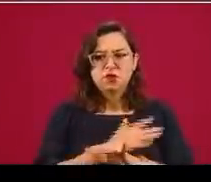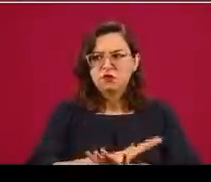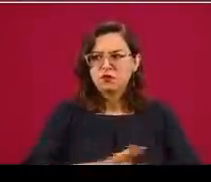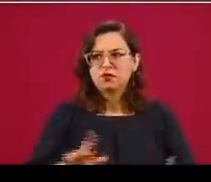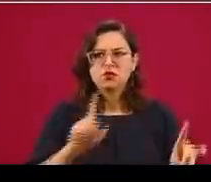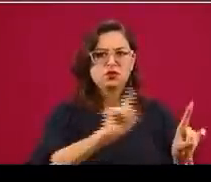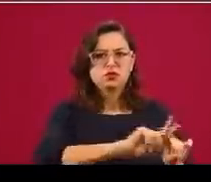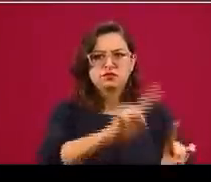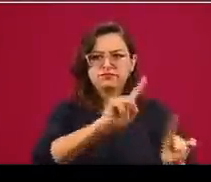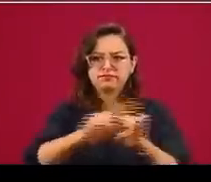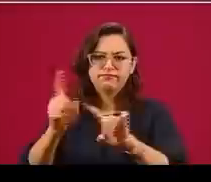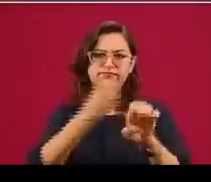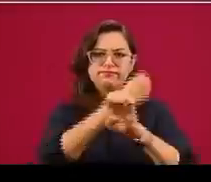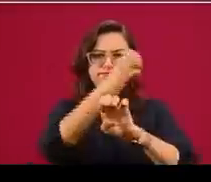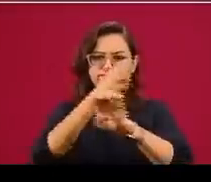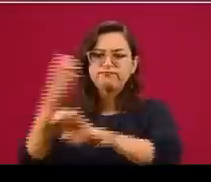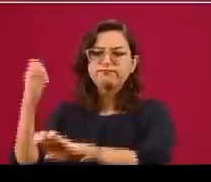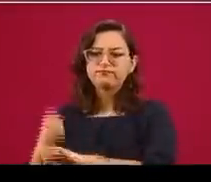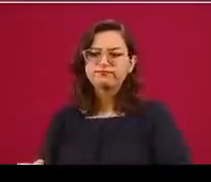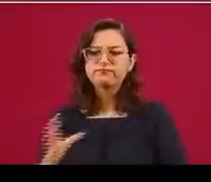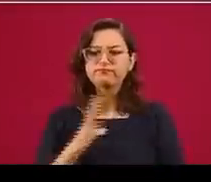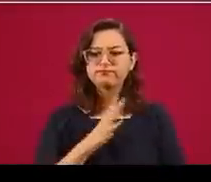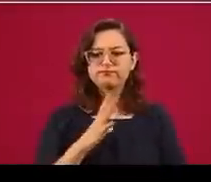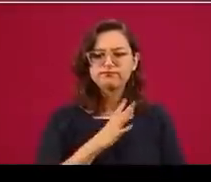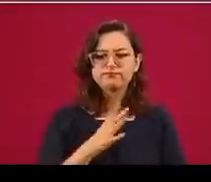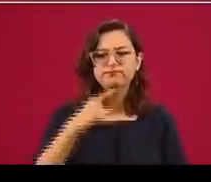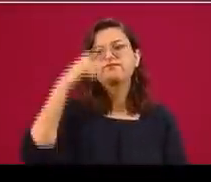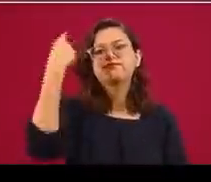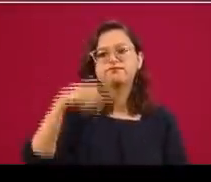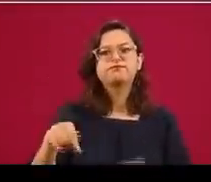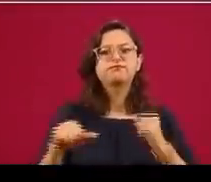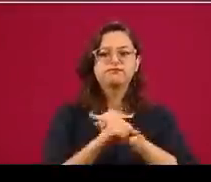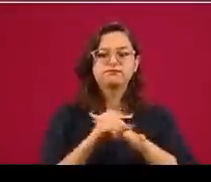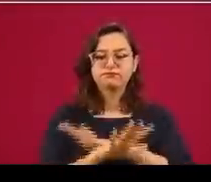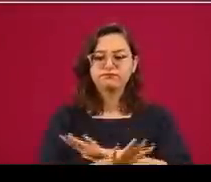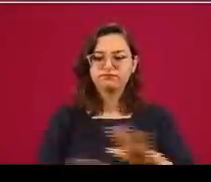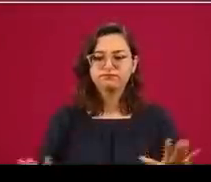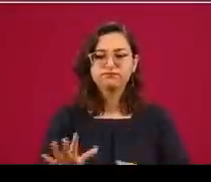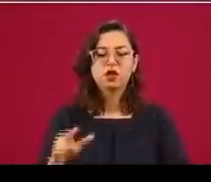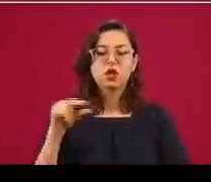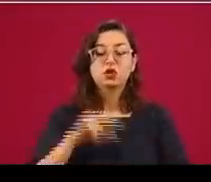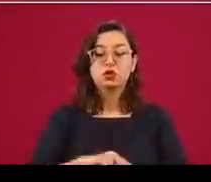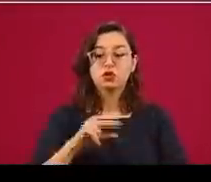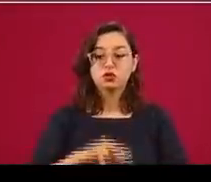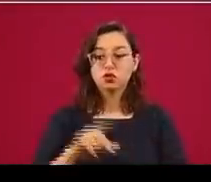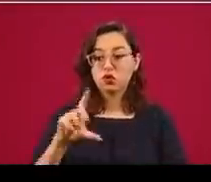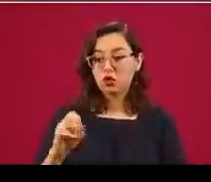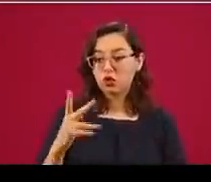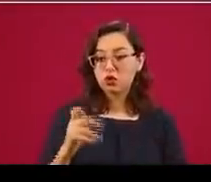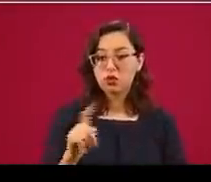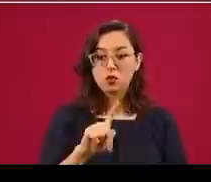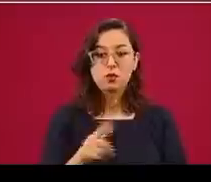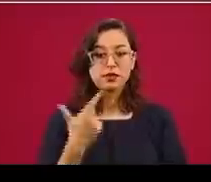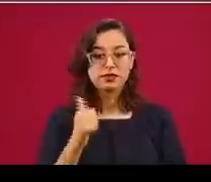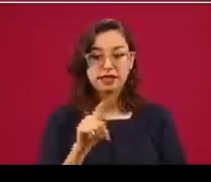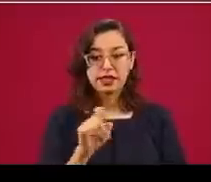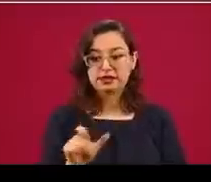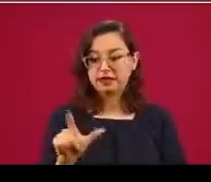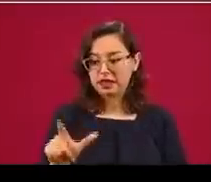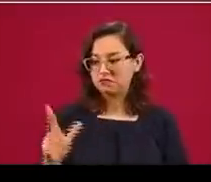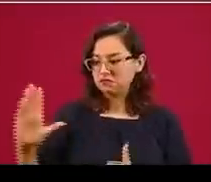estados para que se informe, para que el doctor Hugo López-Gatell pueda informar.